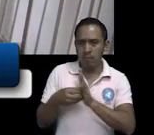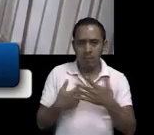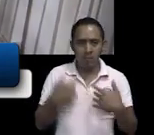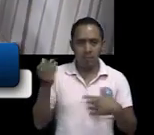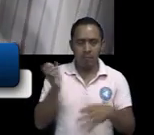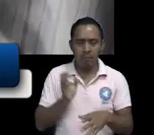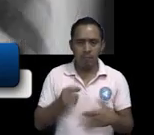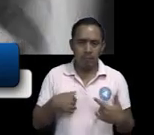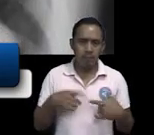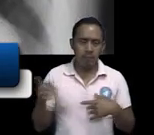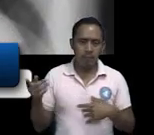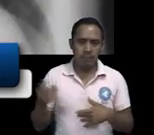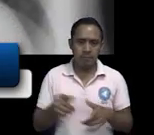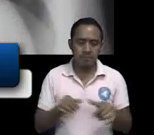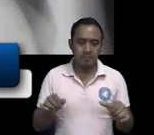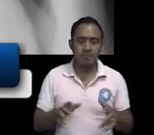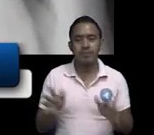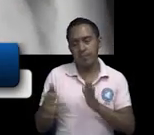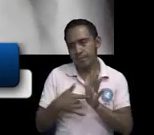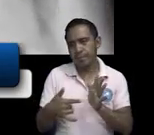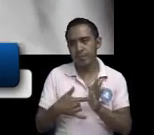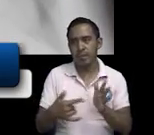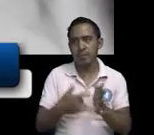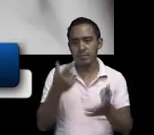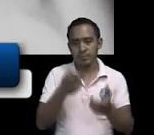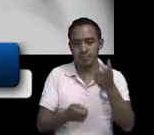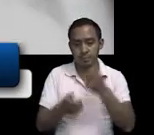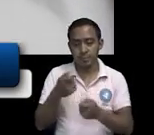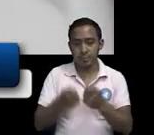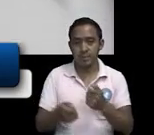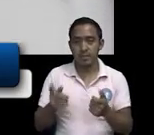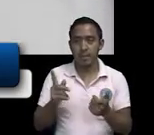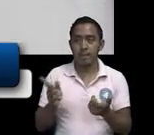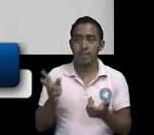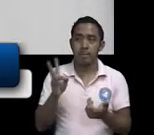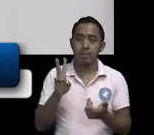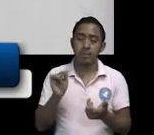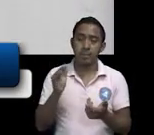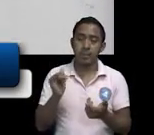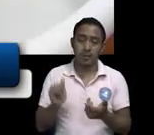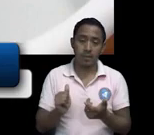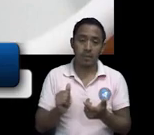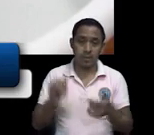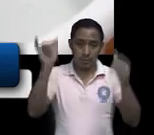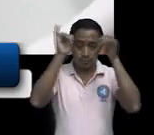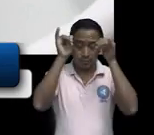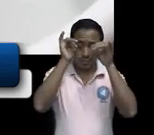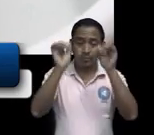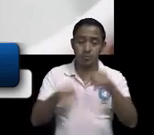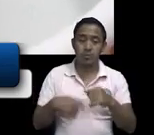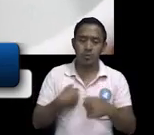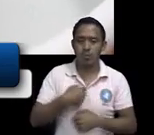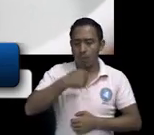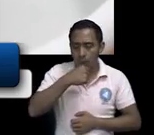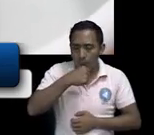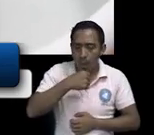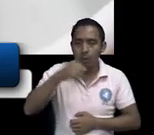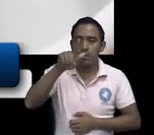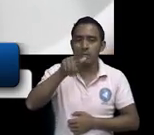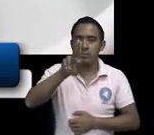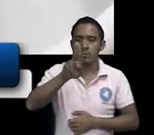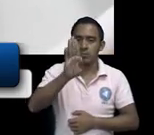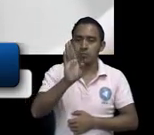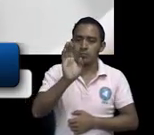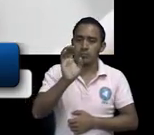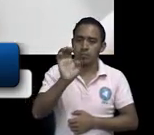Hay otras enfermedades, por ejemplo, la leche de vaca, cuando no es pasteurizada, puede causar tuberculosis en el humano. Uh-huh. Ya este tipo